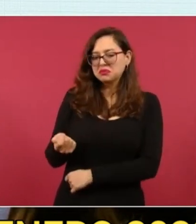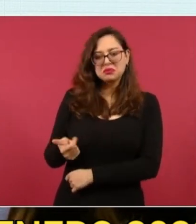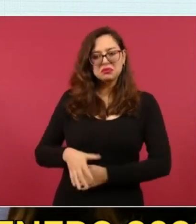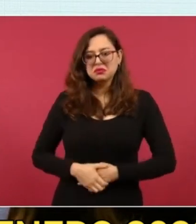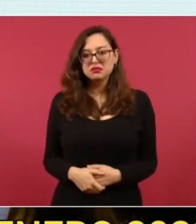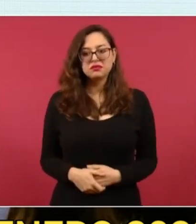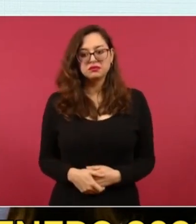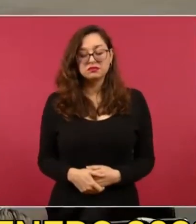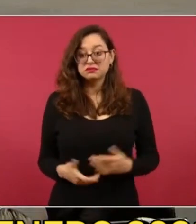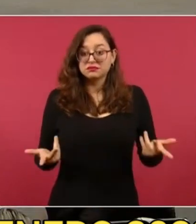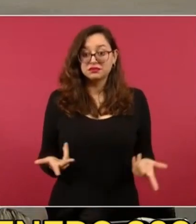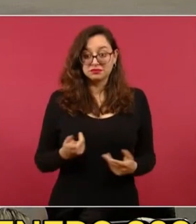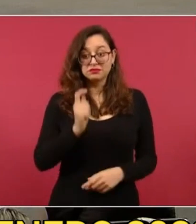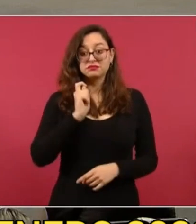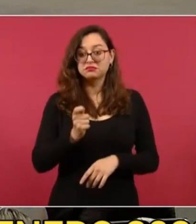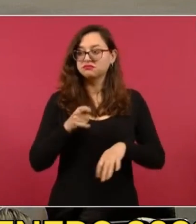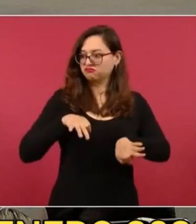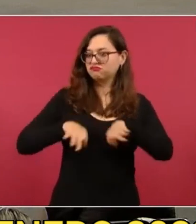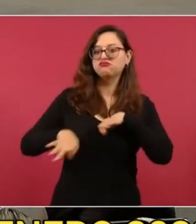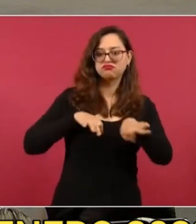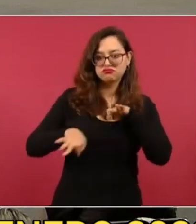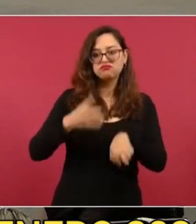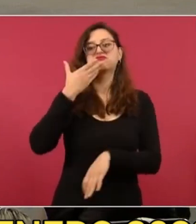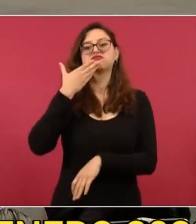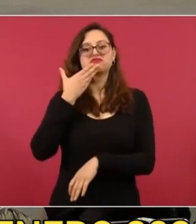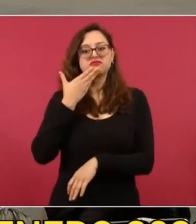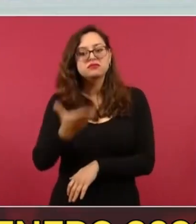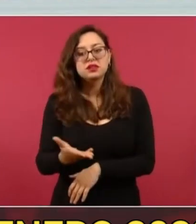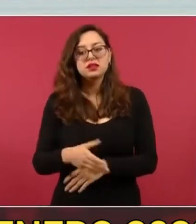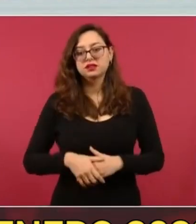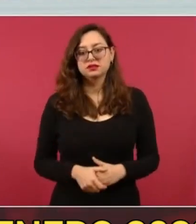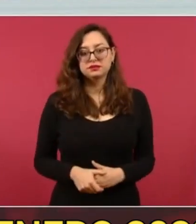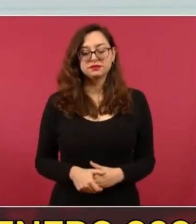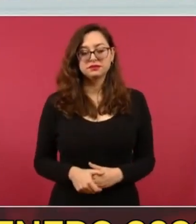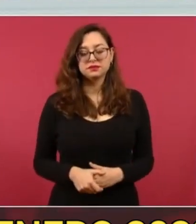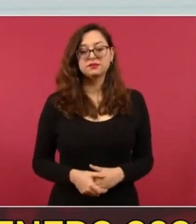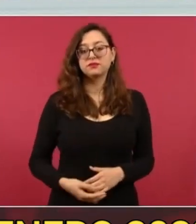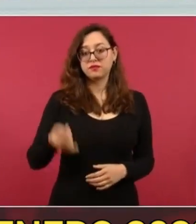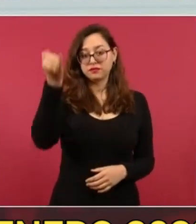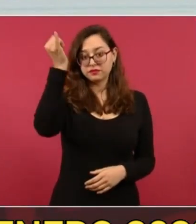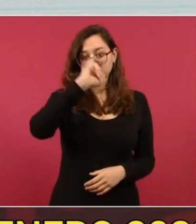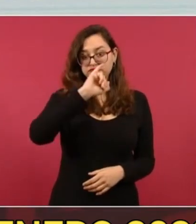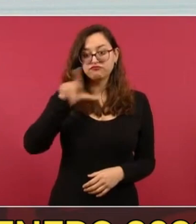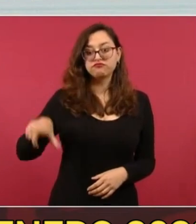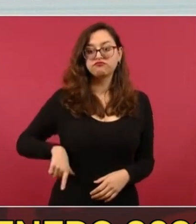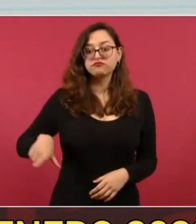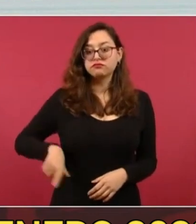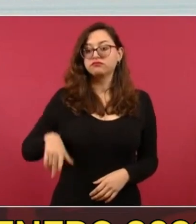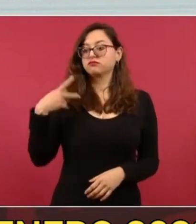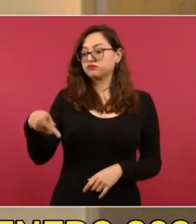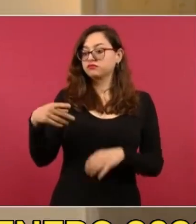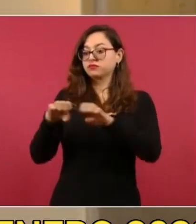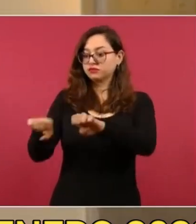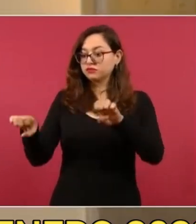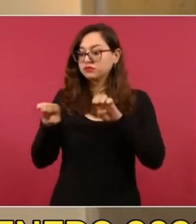Entonces se ha hecho un buen trabajo. La jefa de gobierno, su equipo,